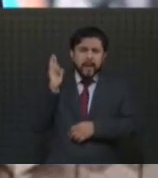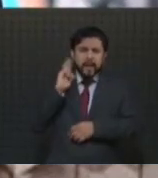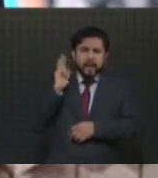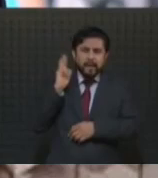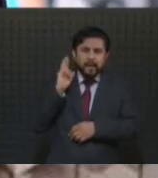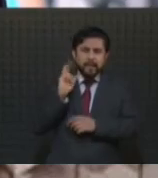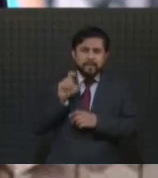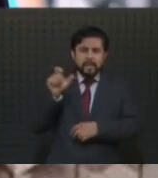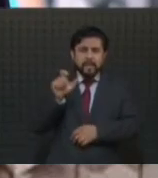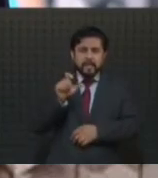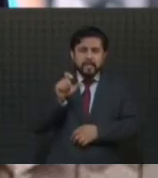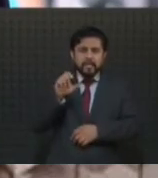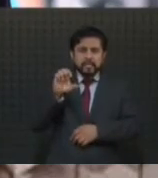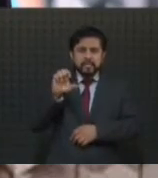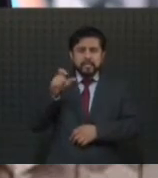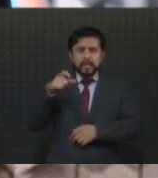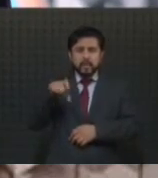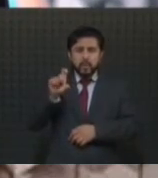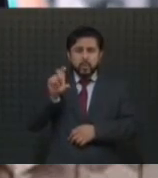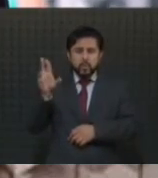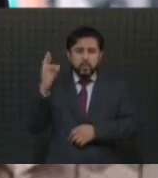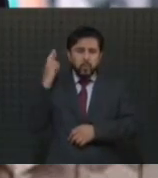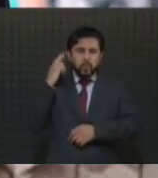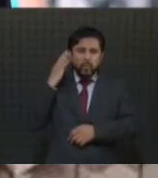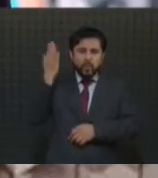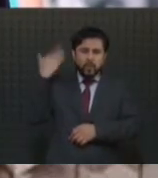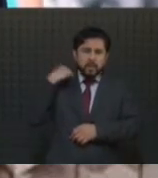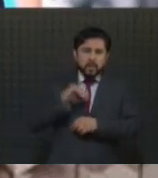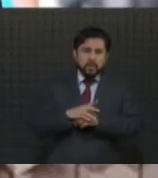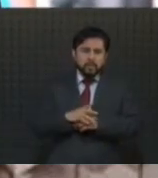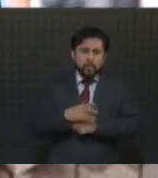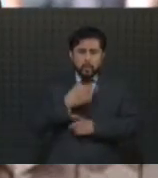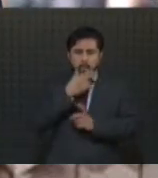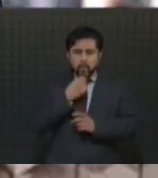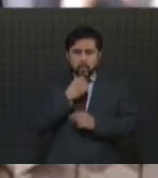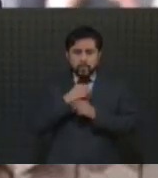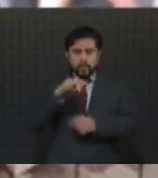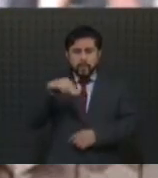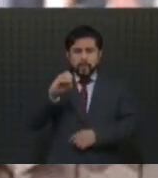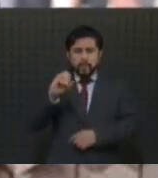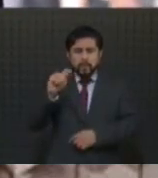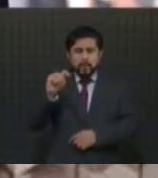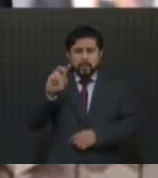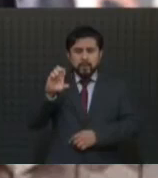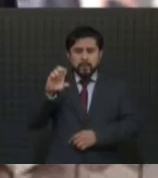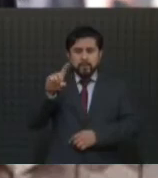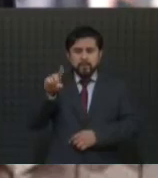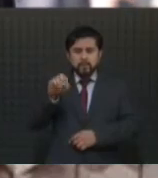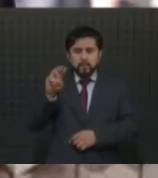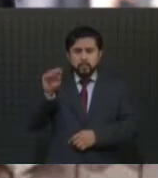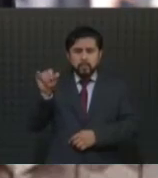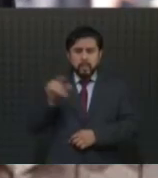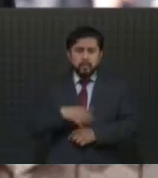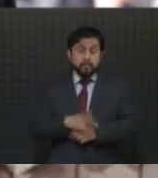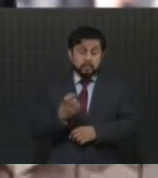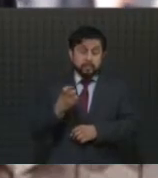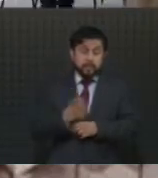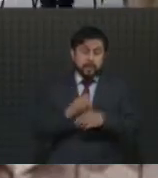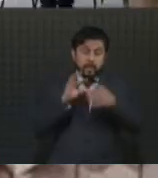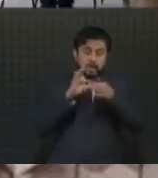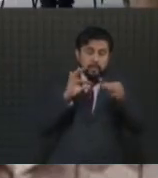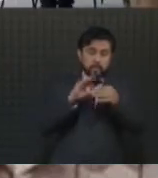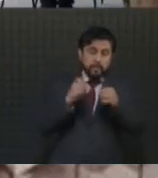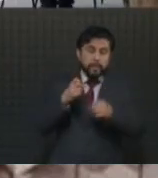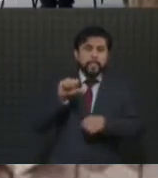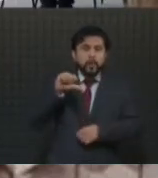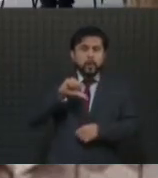manejaba un maestro que se apellidaba Moctezuma. Y en estas ceremonias tan importantes,